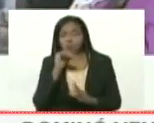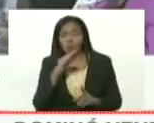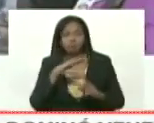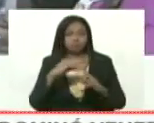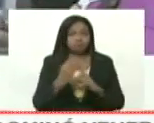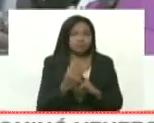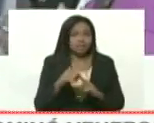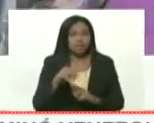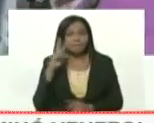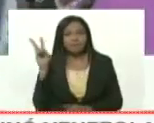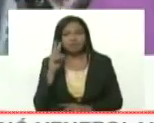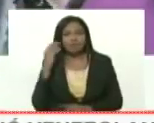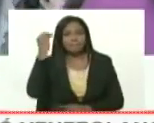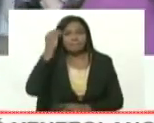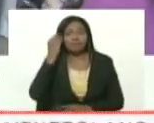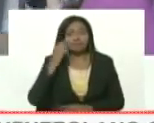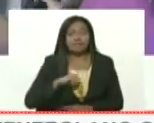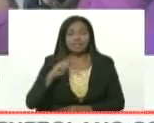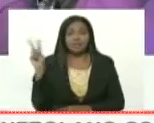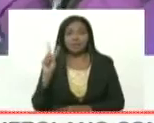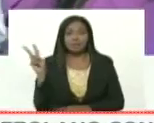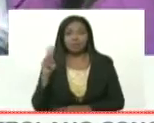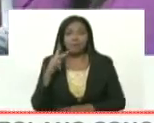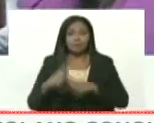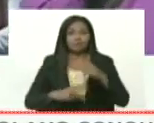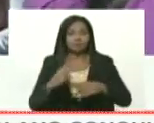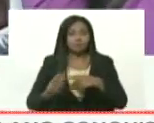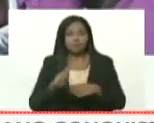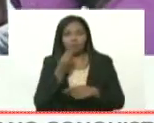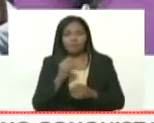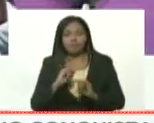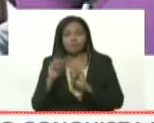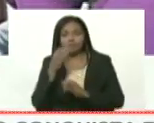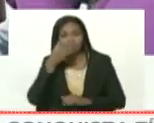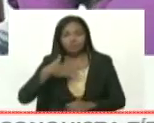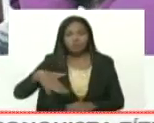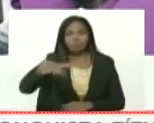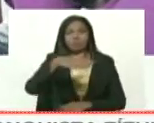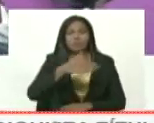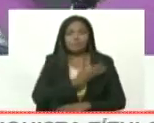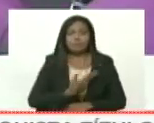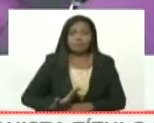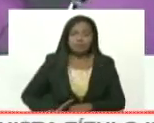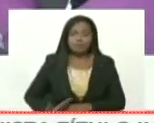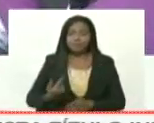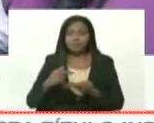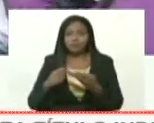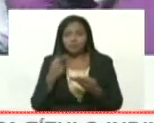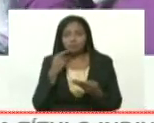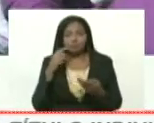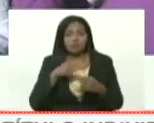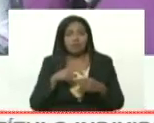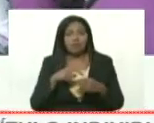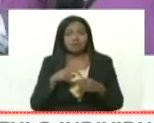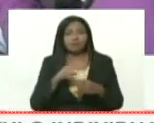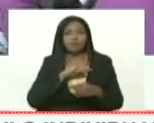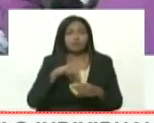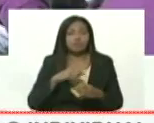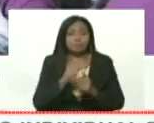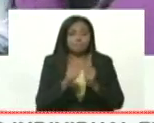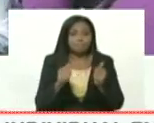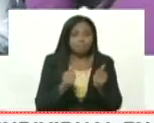Venezuela. Mente venezolana, aquí está. Para producir alimento para nuestro pueblo. Señor presidente, una cosa que, bueno, entre la